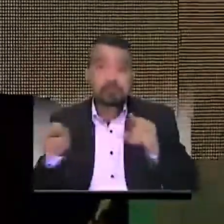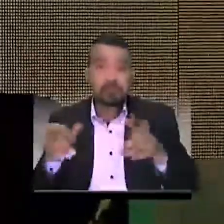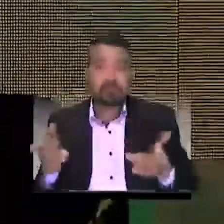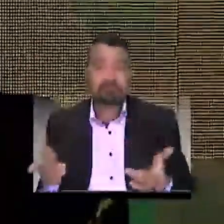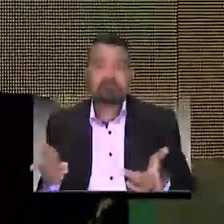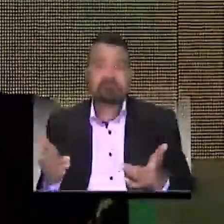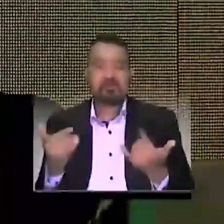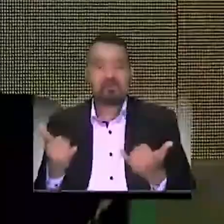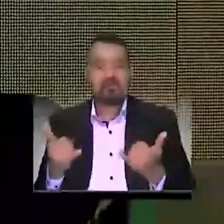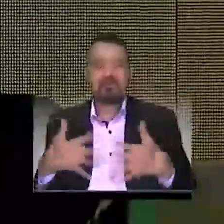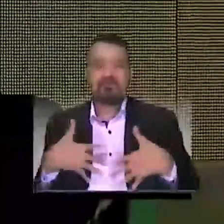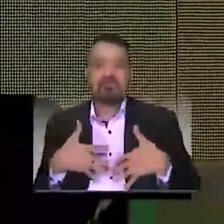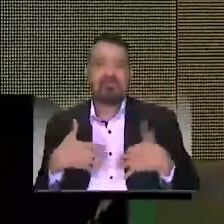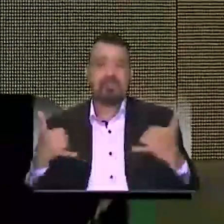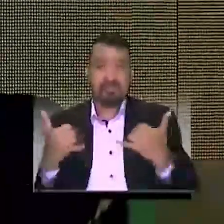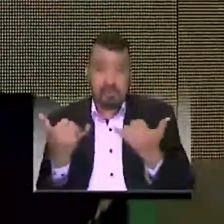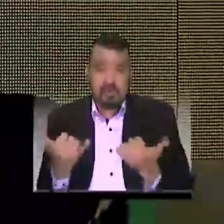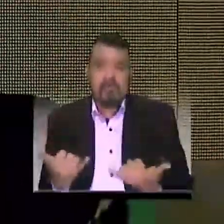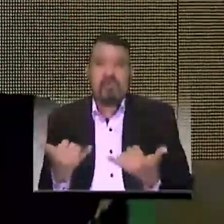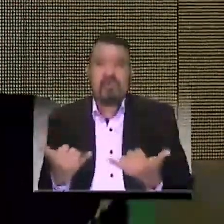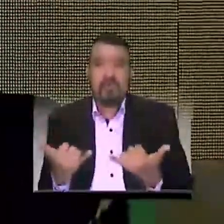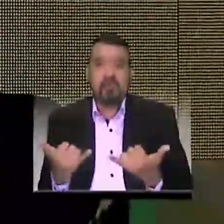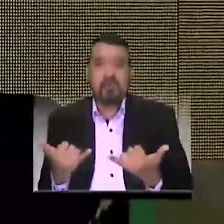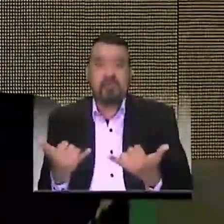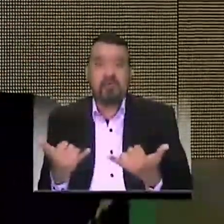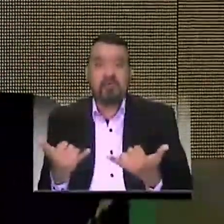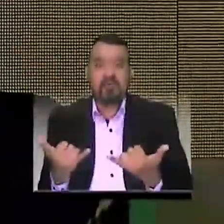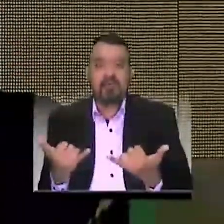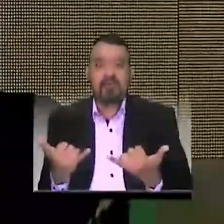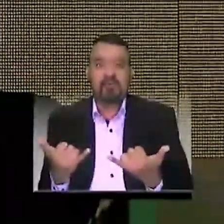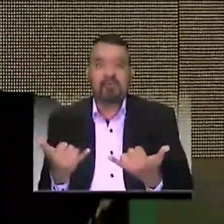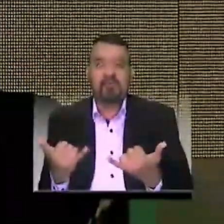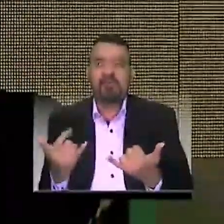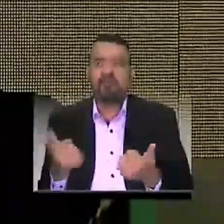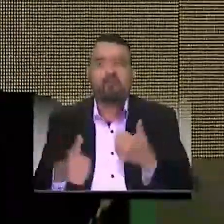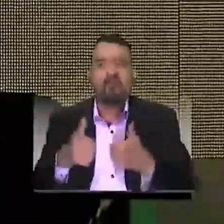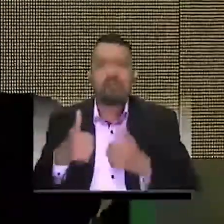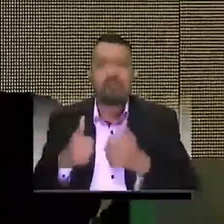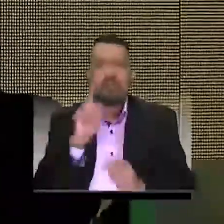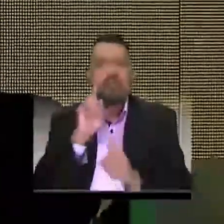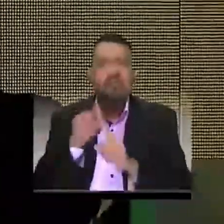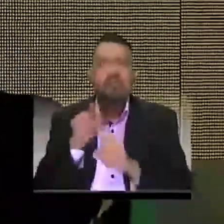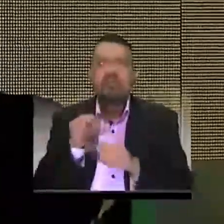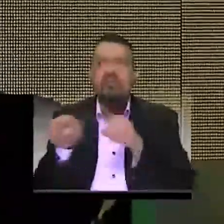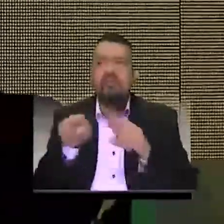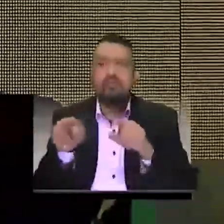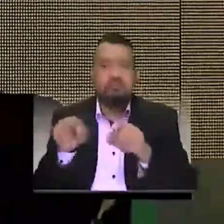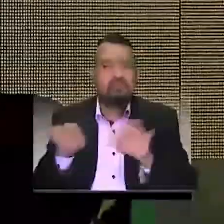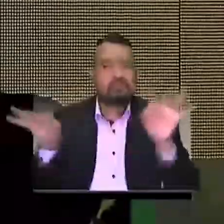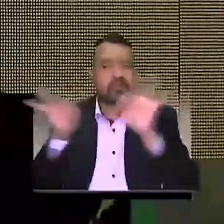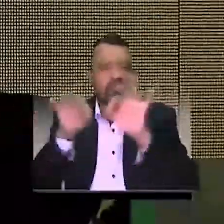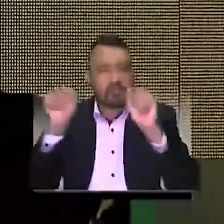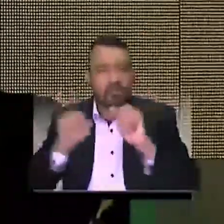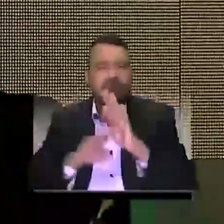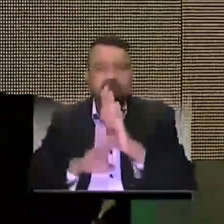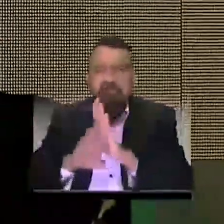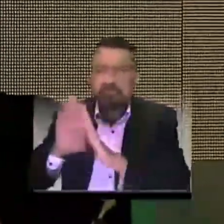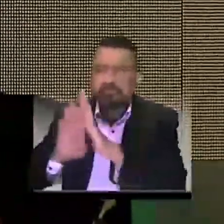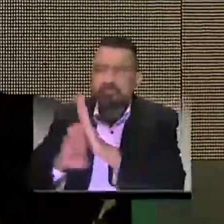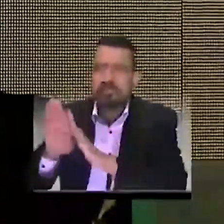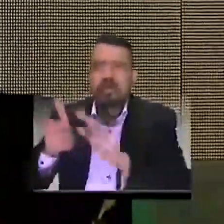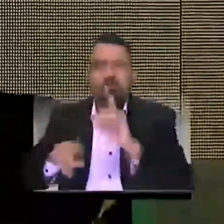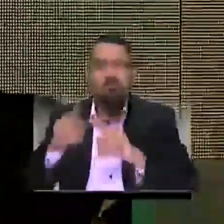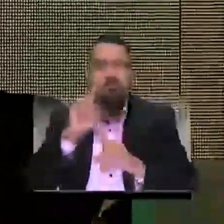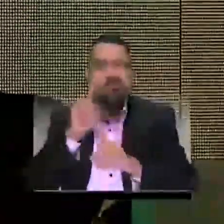Hoy es un día de alegría, hoy es un día de luz, hoy es un día de equidad, hoy es un día de progreso, de desarrollo, de